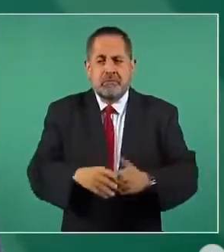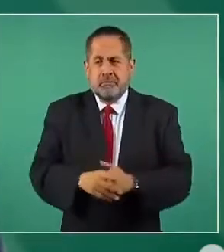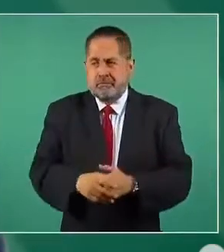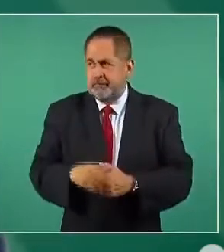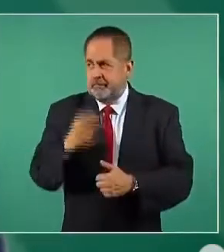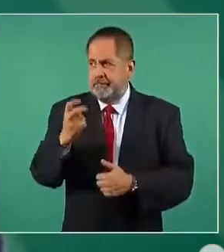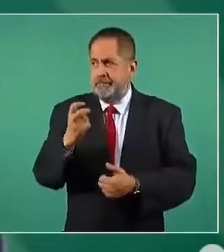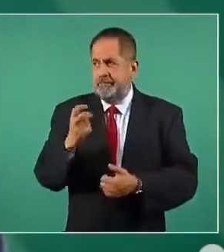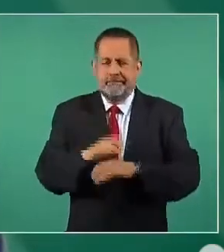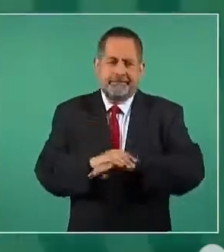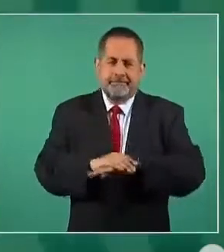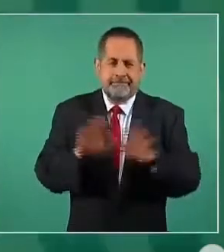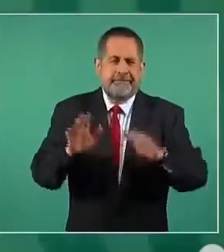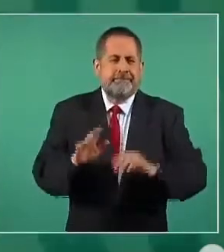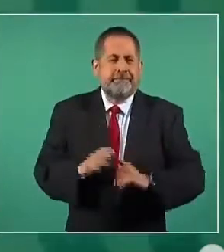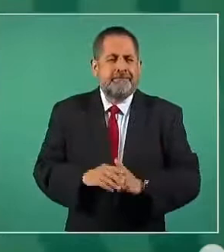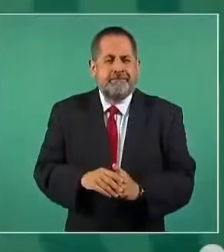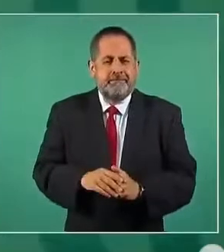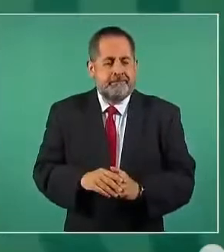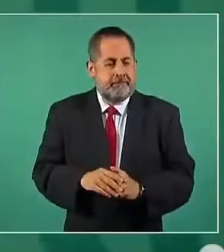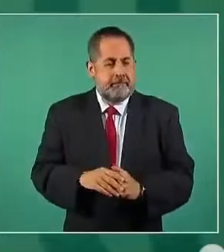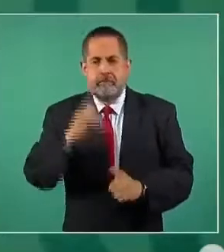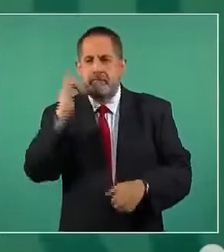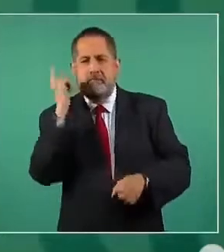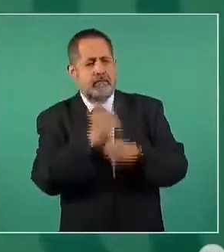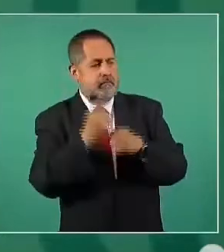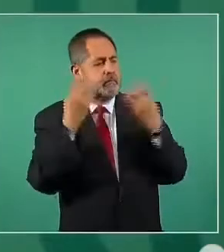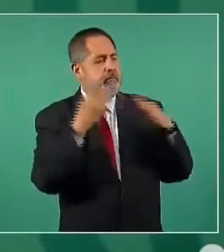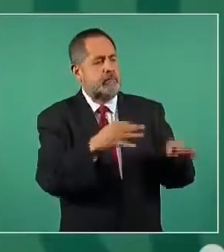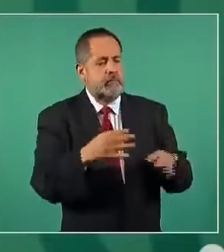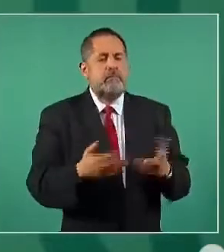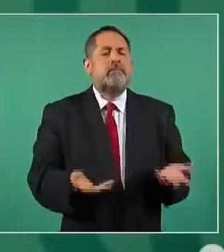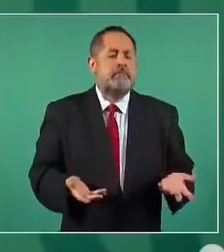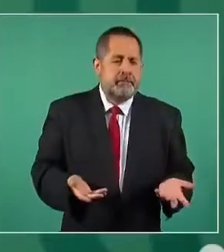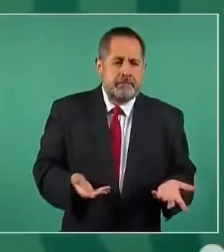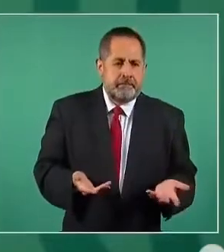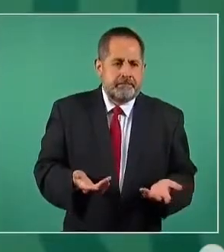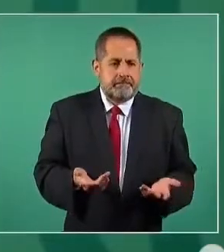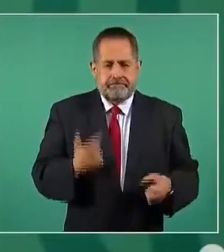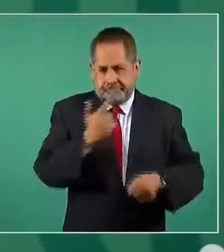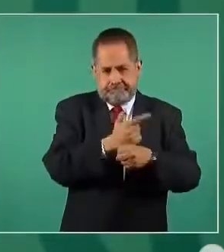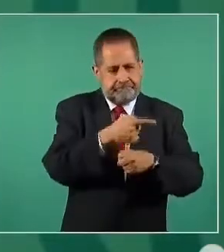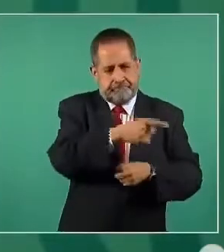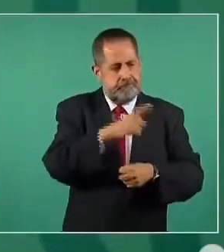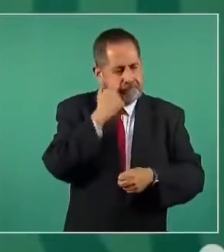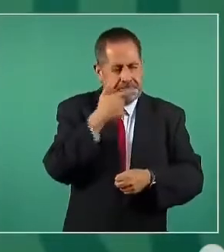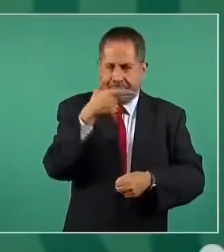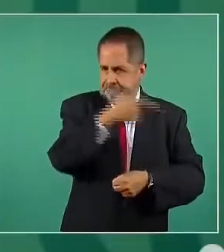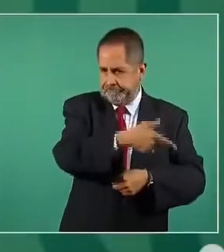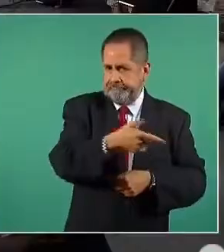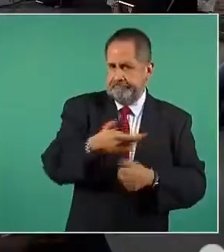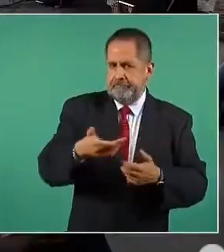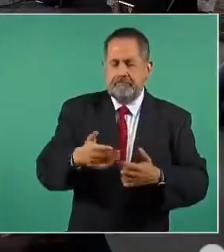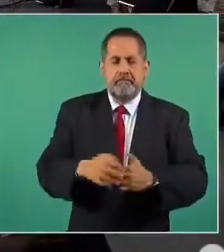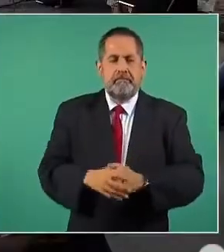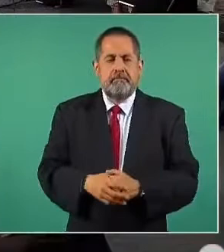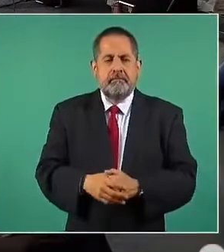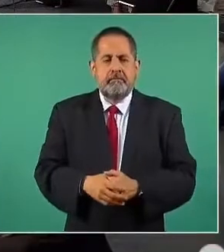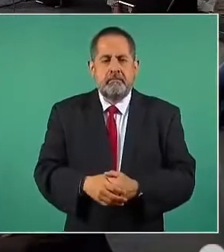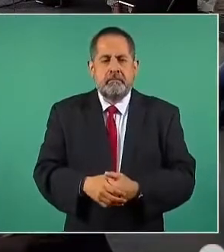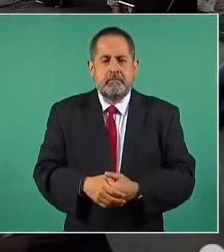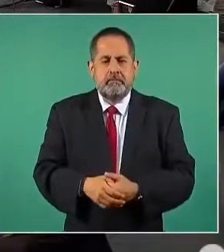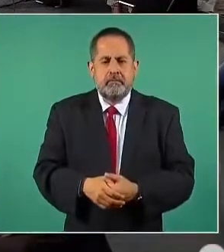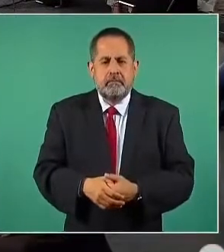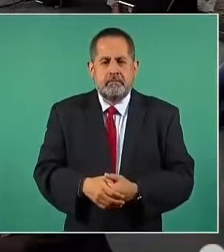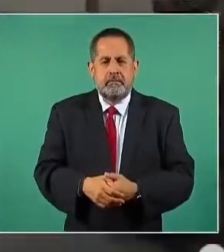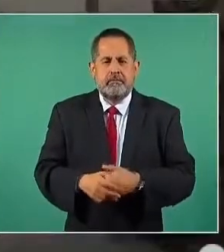Y entonces así ya quedan, pues, al descubierto, ¿no? Bien, presidente, gracias. Nada más,